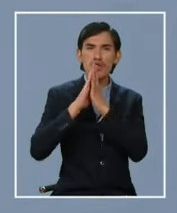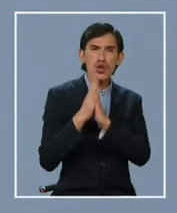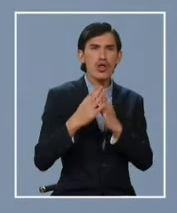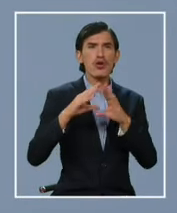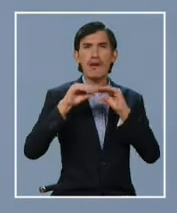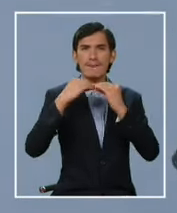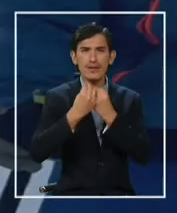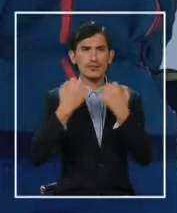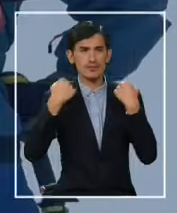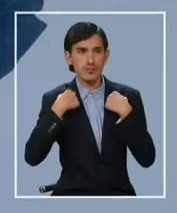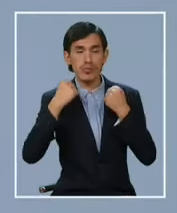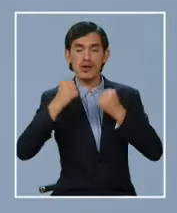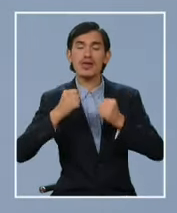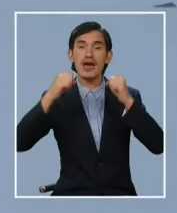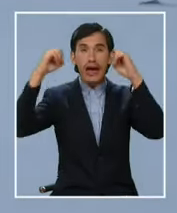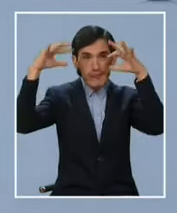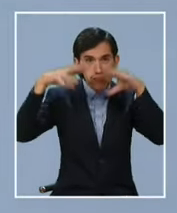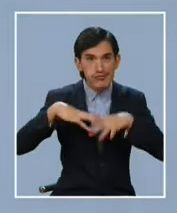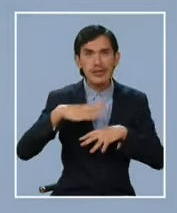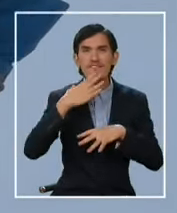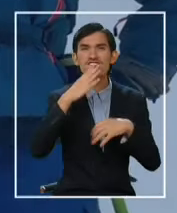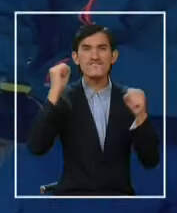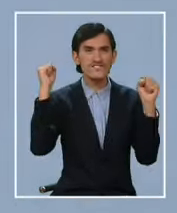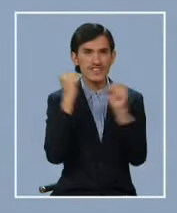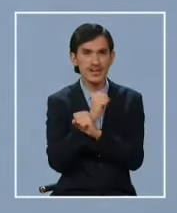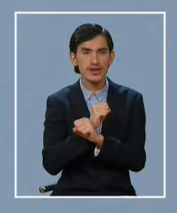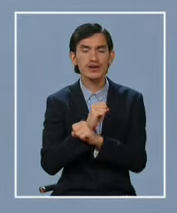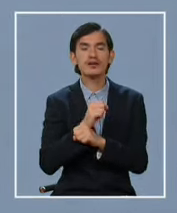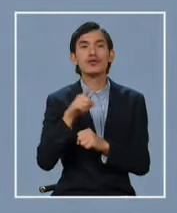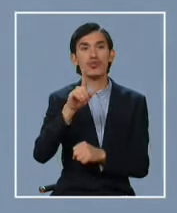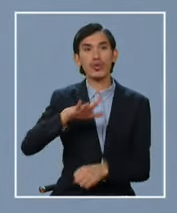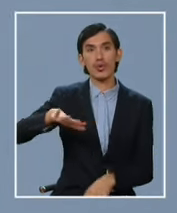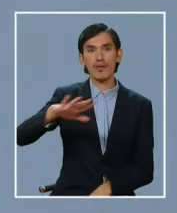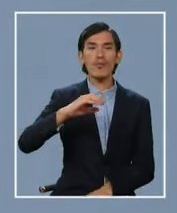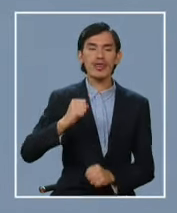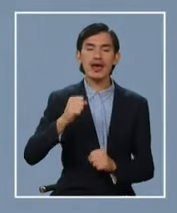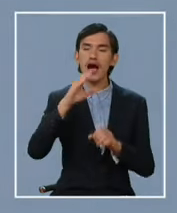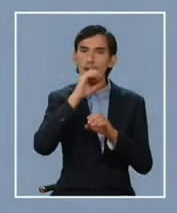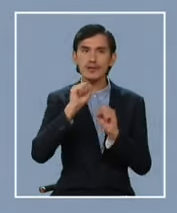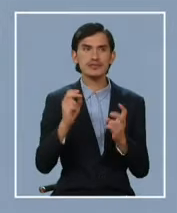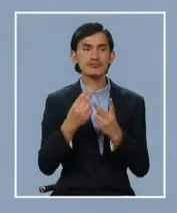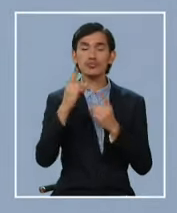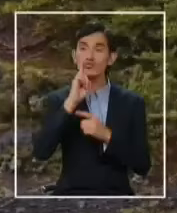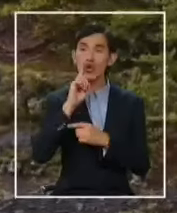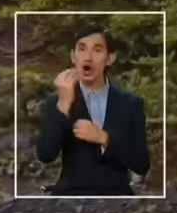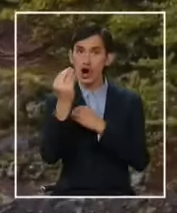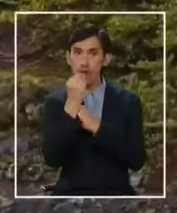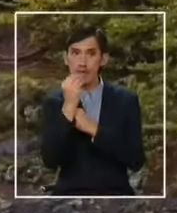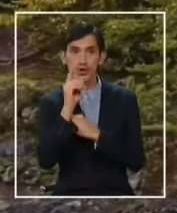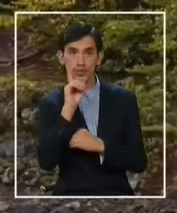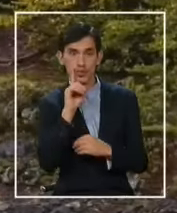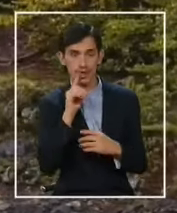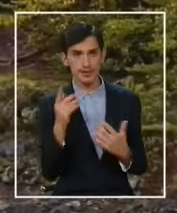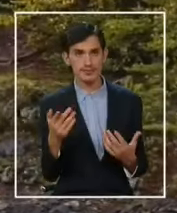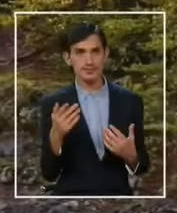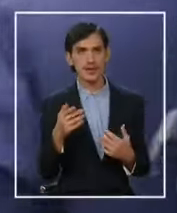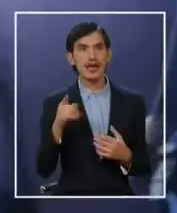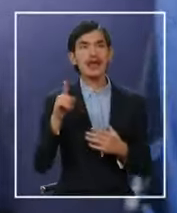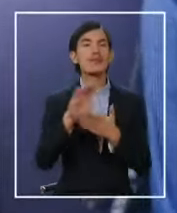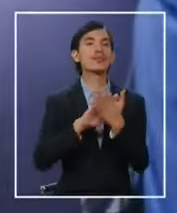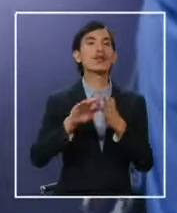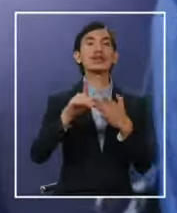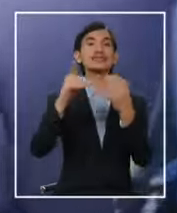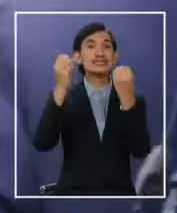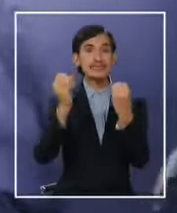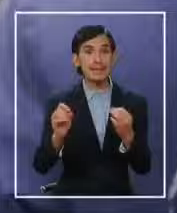a soportar la lluvia y las bajas temperaturas reinantes en la zona. Tenía algo de alimentación, o sea, entendemos de que él eventualmente, si se